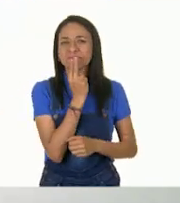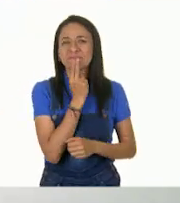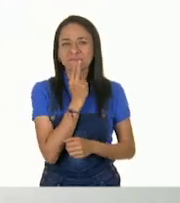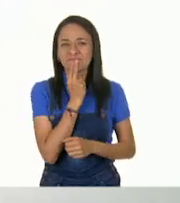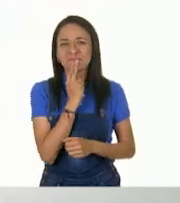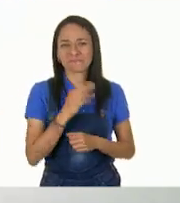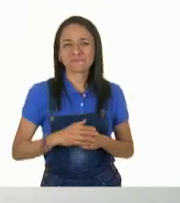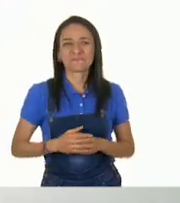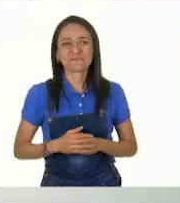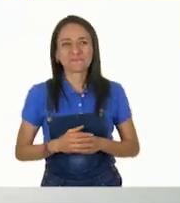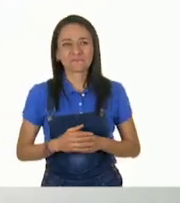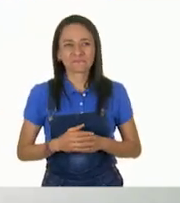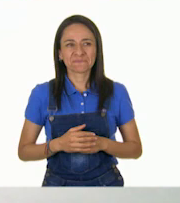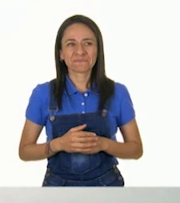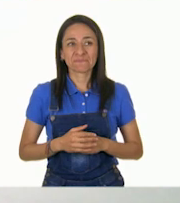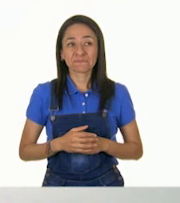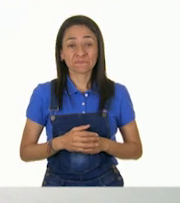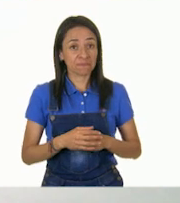paso